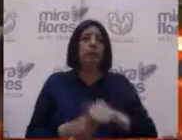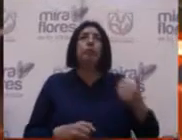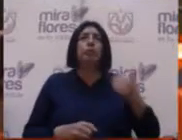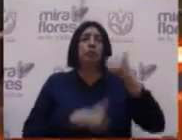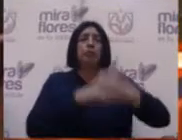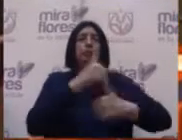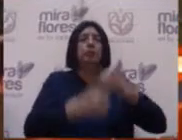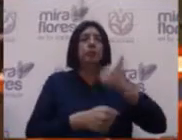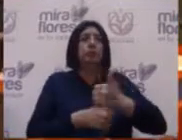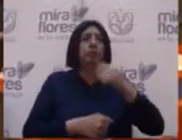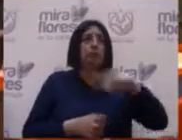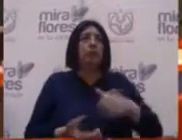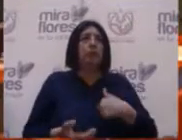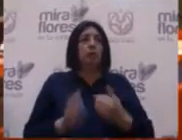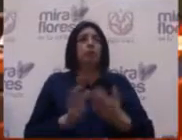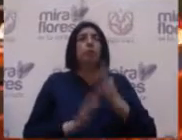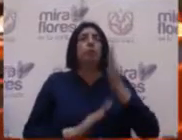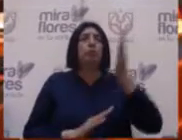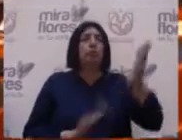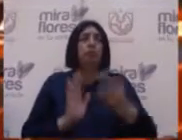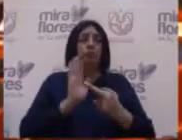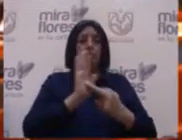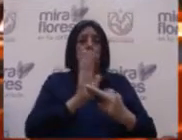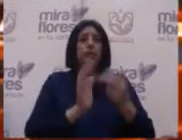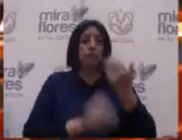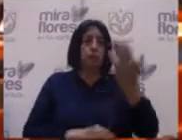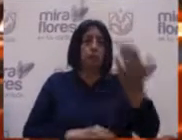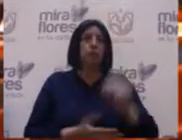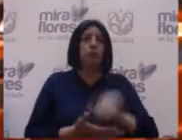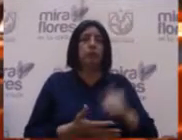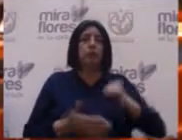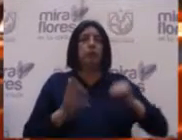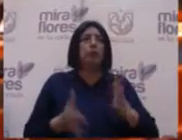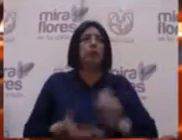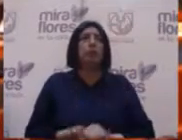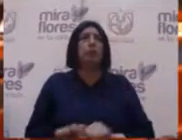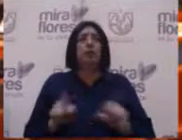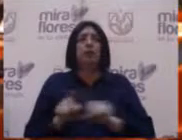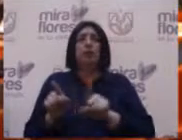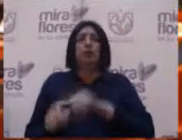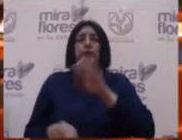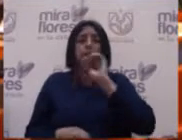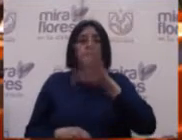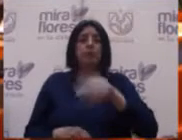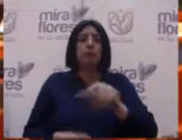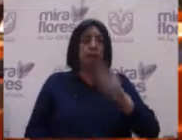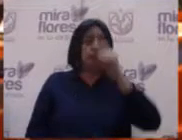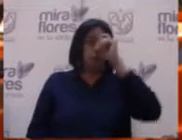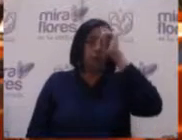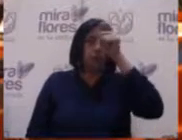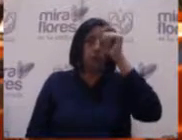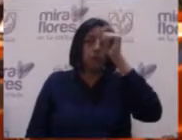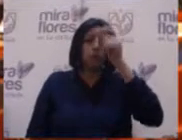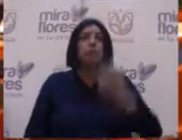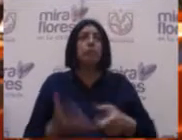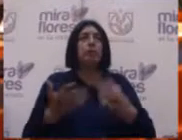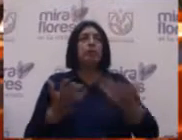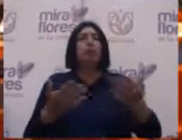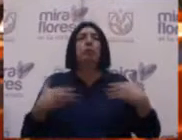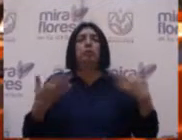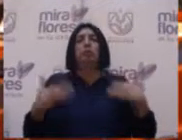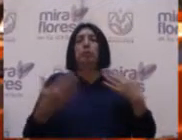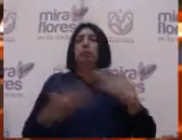de este año, aniversario al cual pude acudir en representación de usted, señor alcalde. Asimismo, decir que este reconocimiento es una expresión de lo